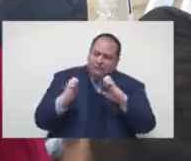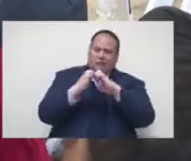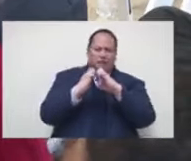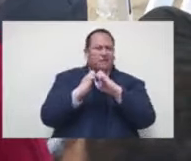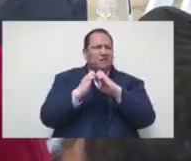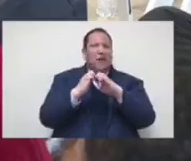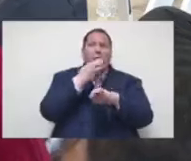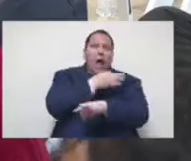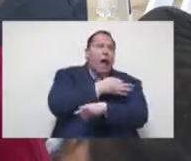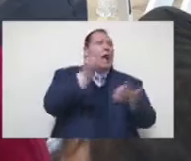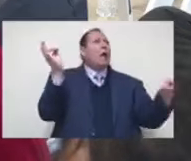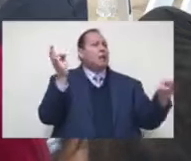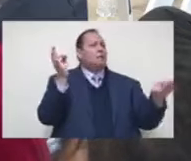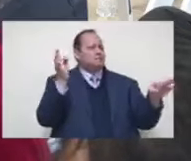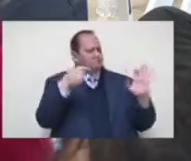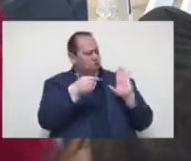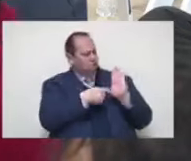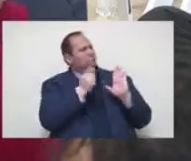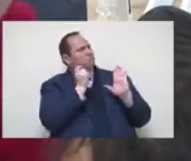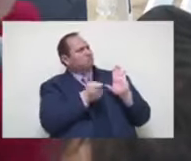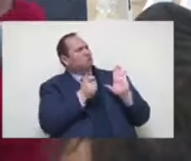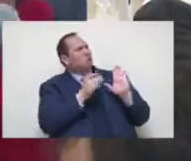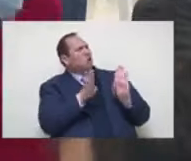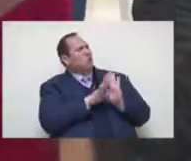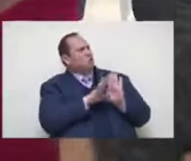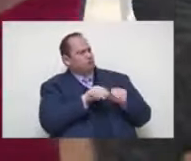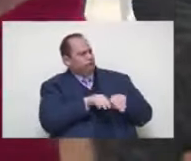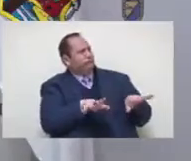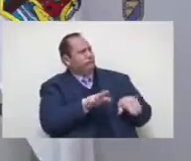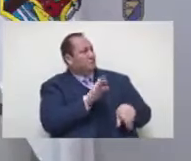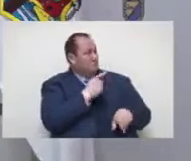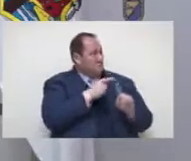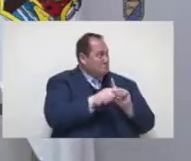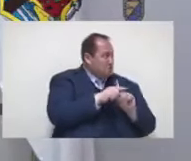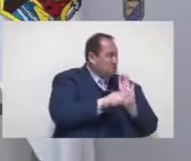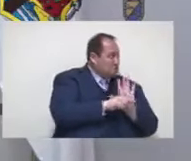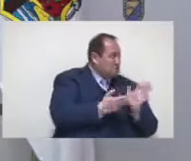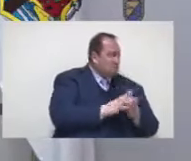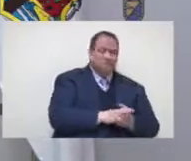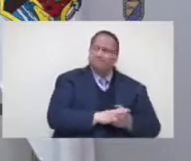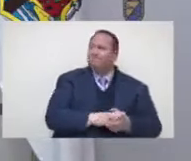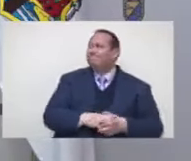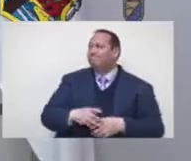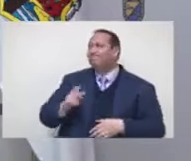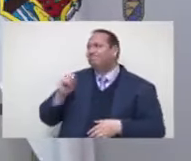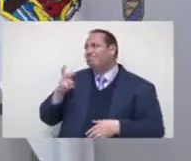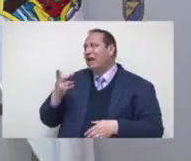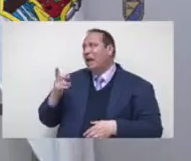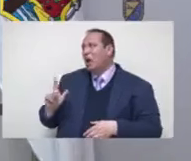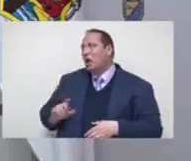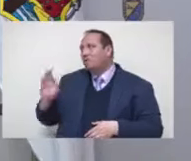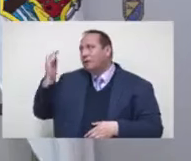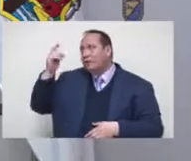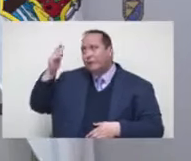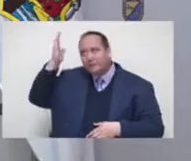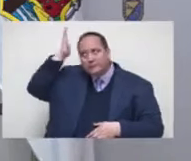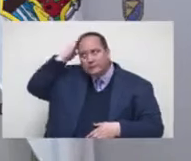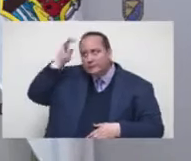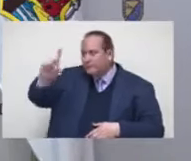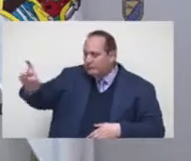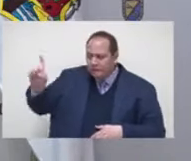no, una situación de este tipo. Mira, no están las autoridades federales en